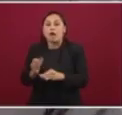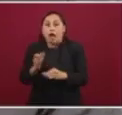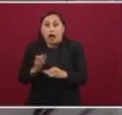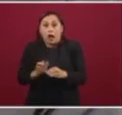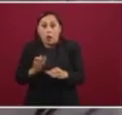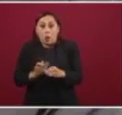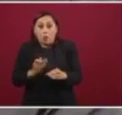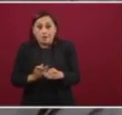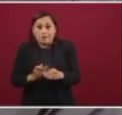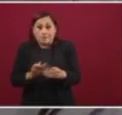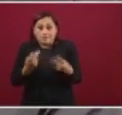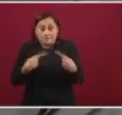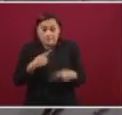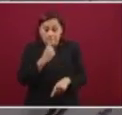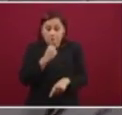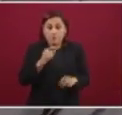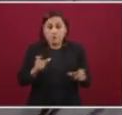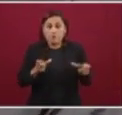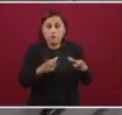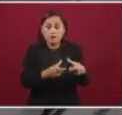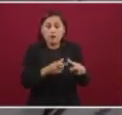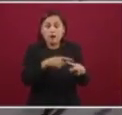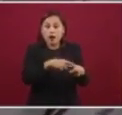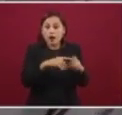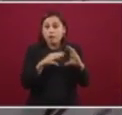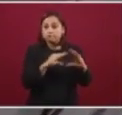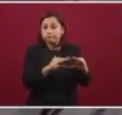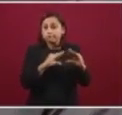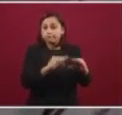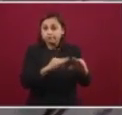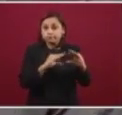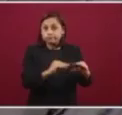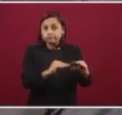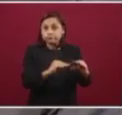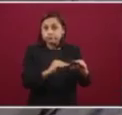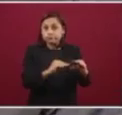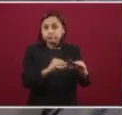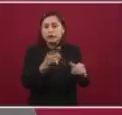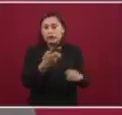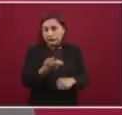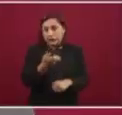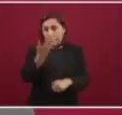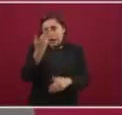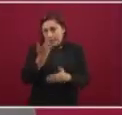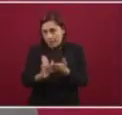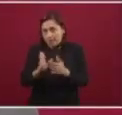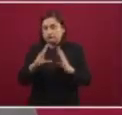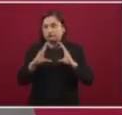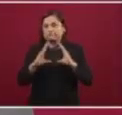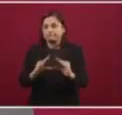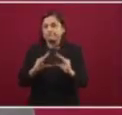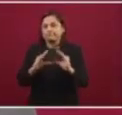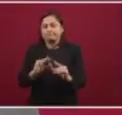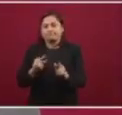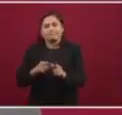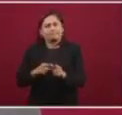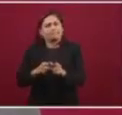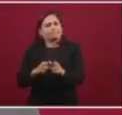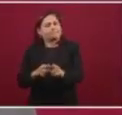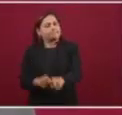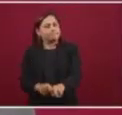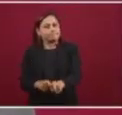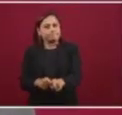capacitándose y va a ser permanente la capacitación y